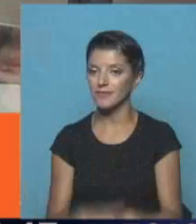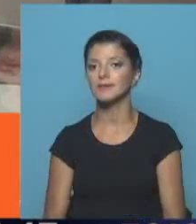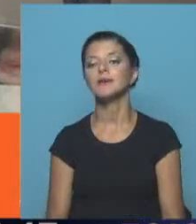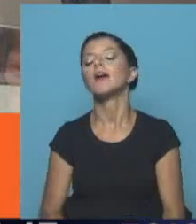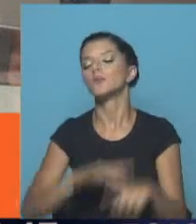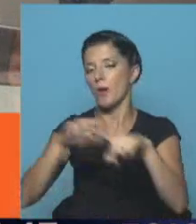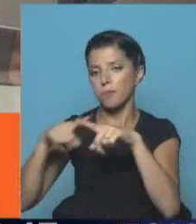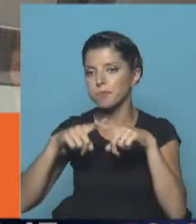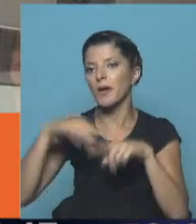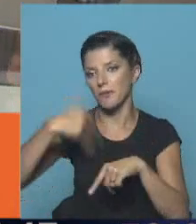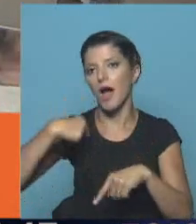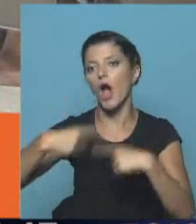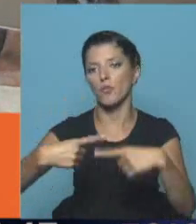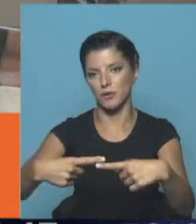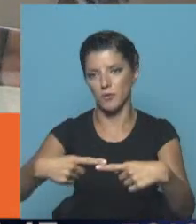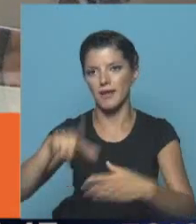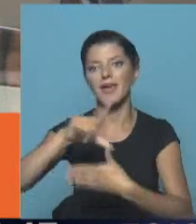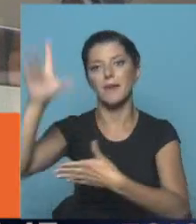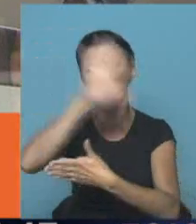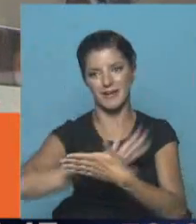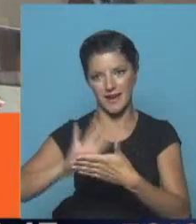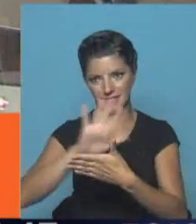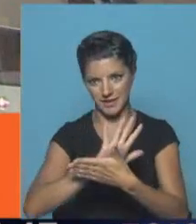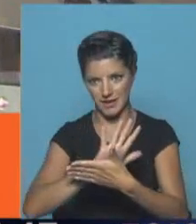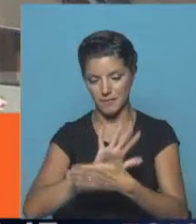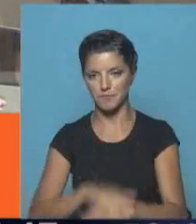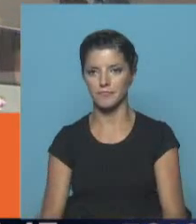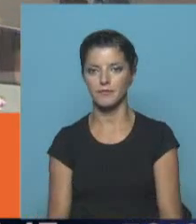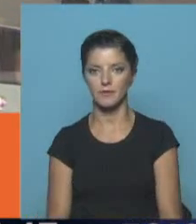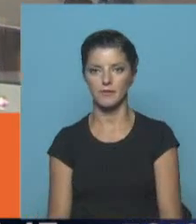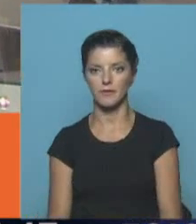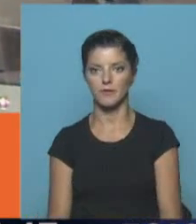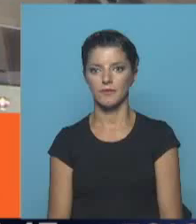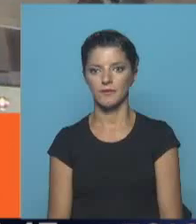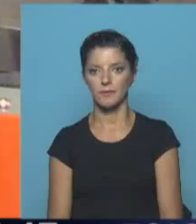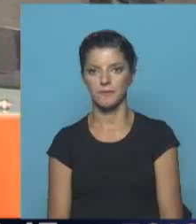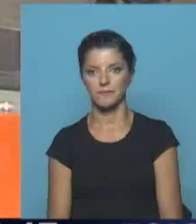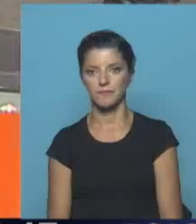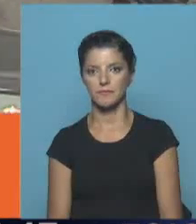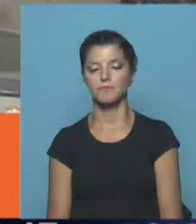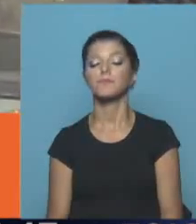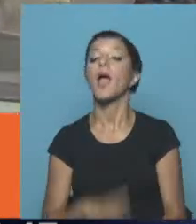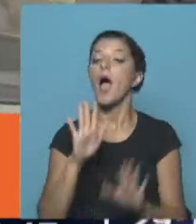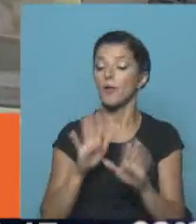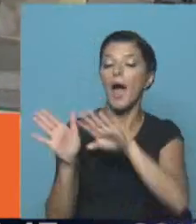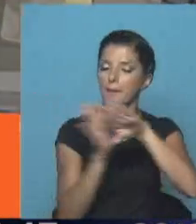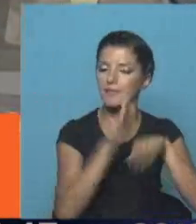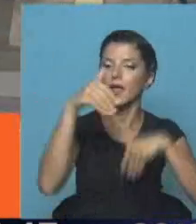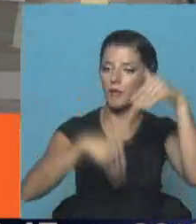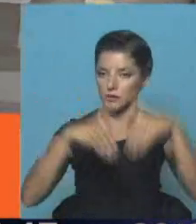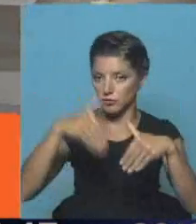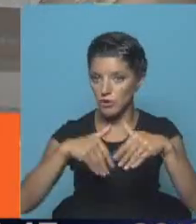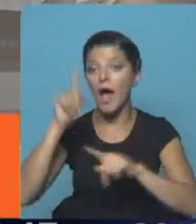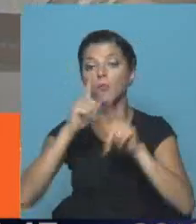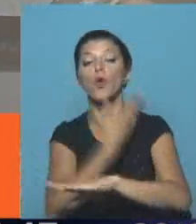seguir dando evidentemente en América Latina, en la legitimidad, más allá de las elecciones, la legitimidad en algunos casos de